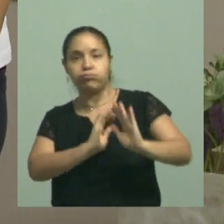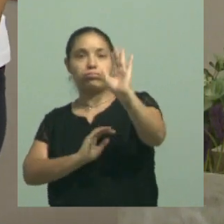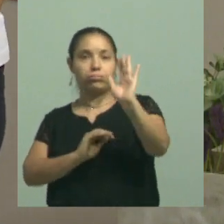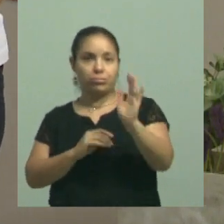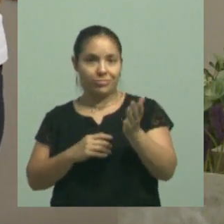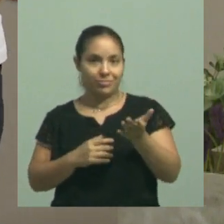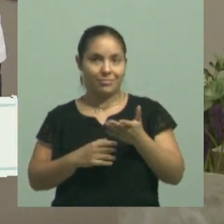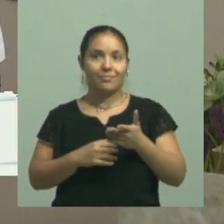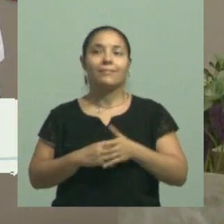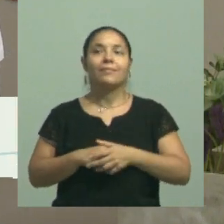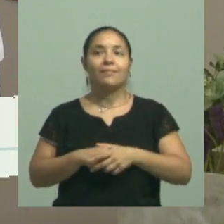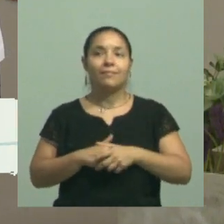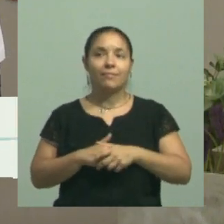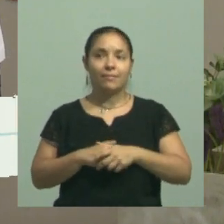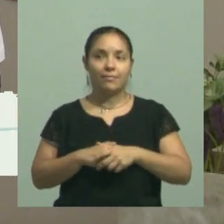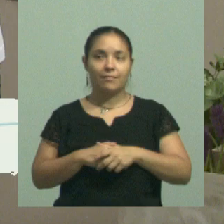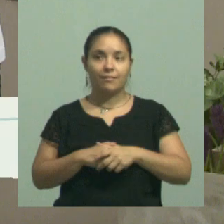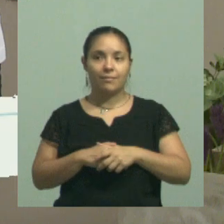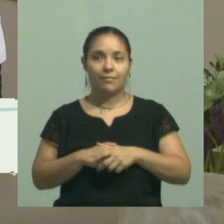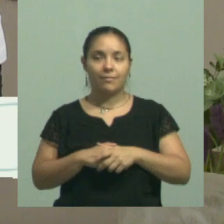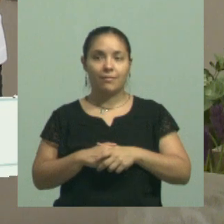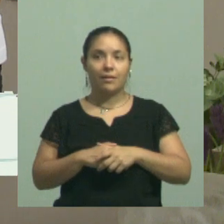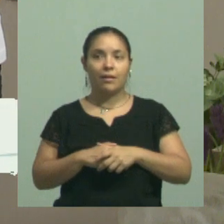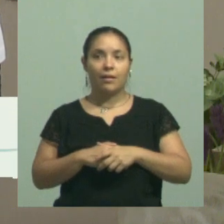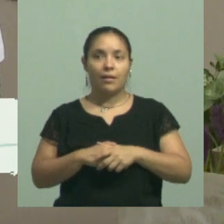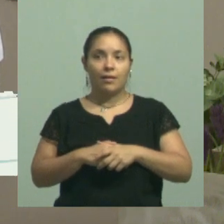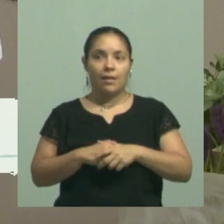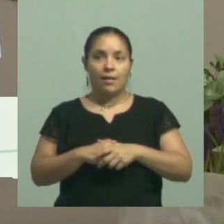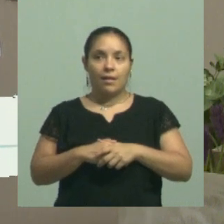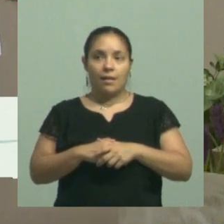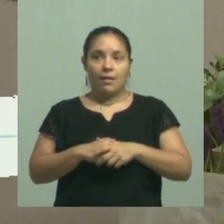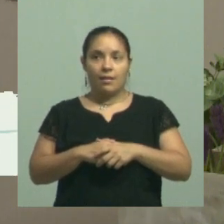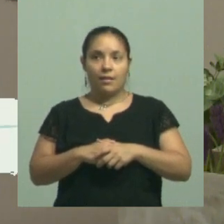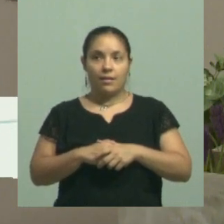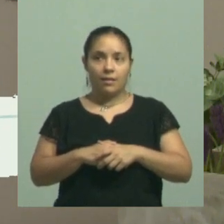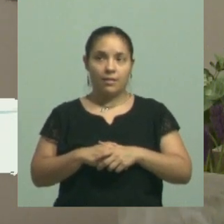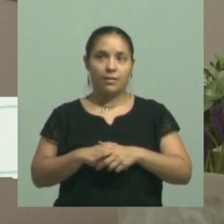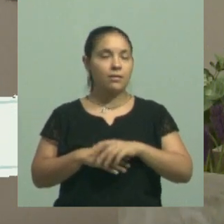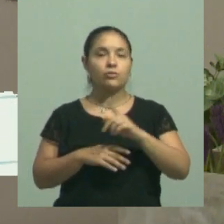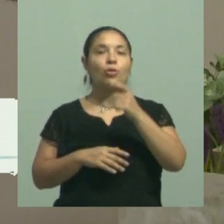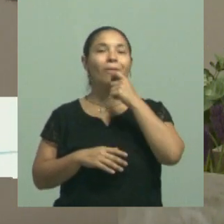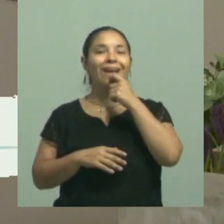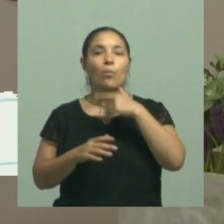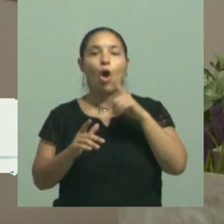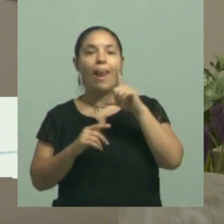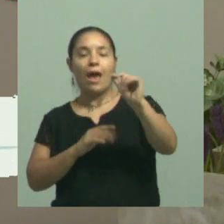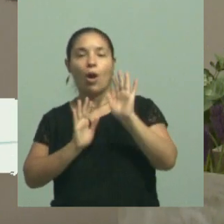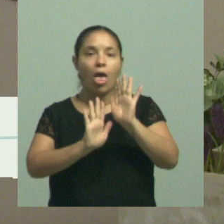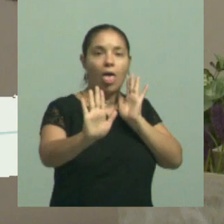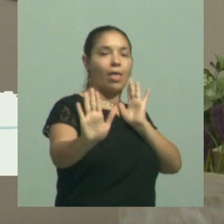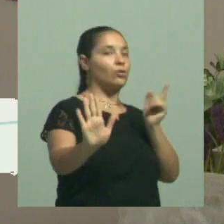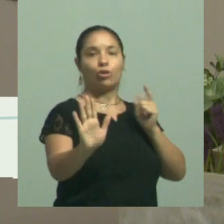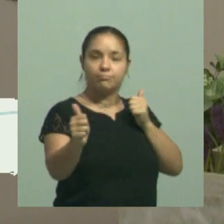defendamos. Claro. Entonces, la primera ventaja es eso. Yo, fíjate que en todos los casos trato de acercarme, no me alejo. Eso es